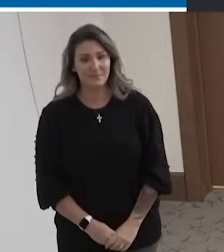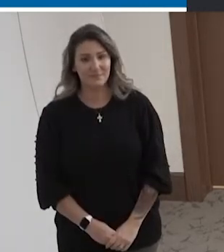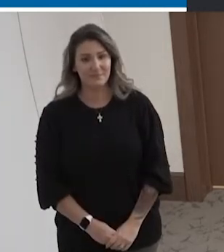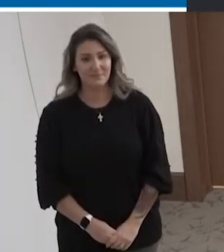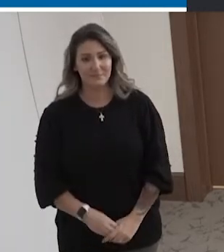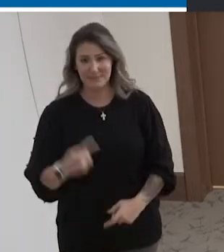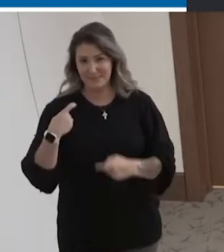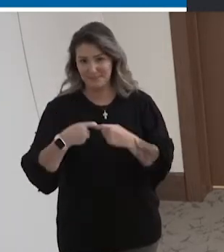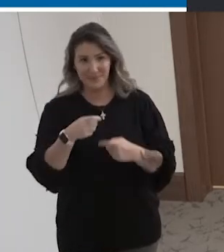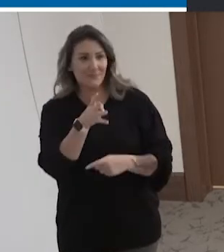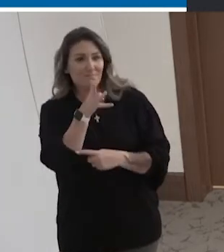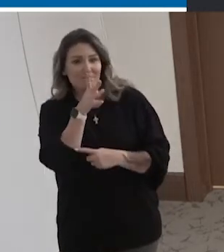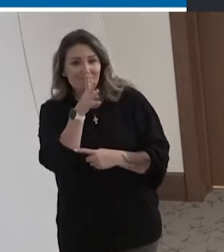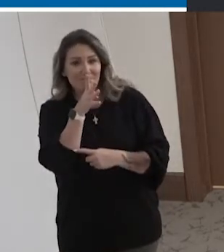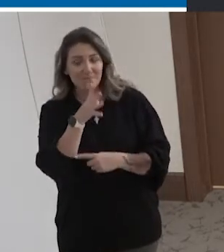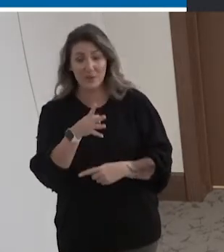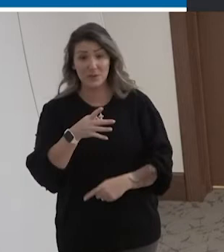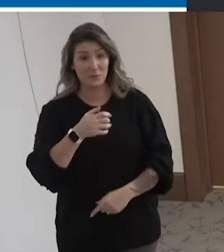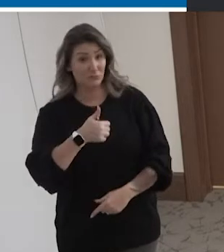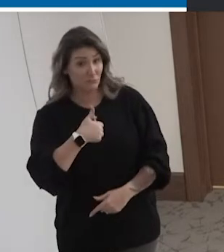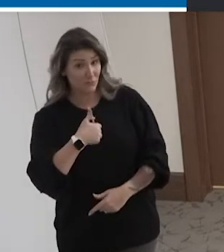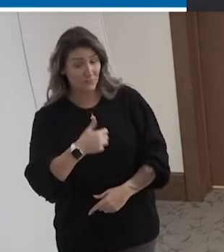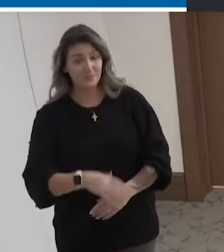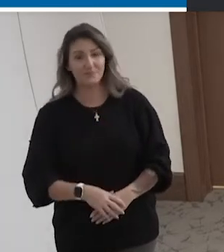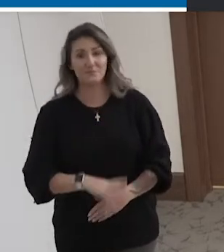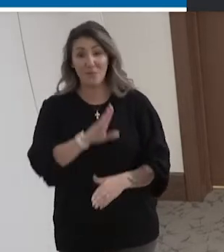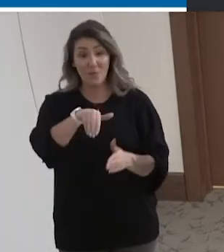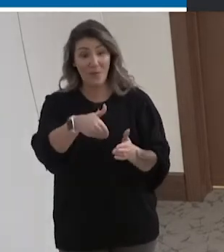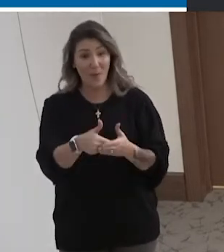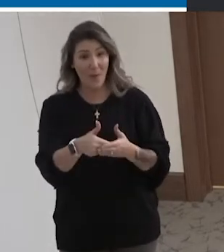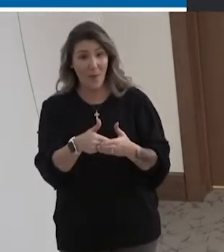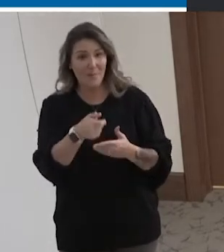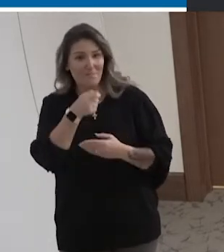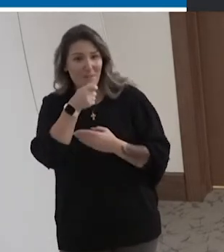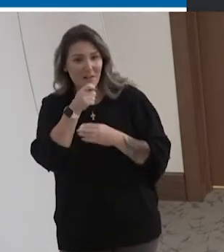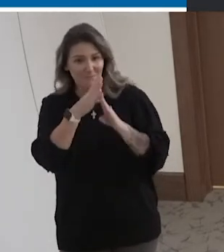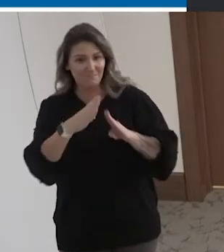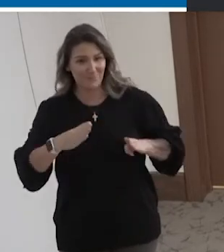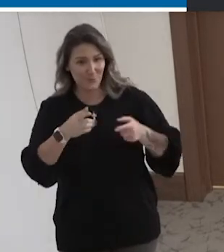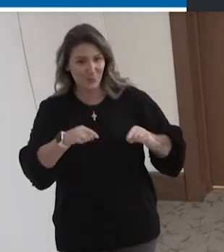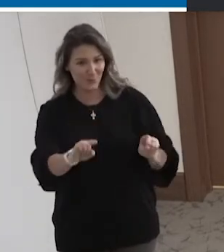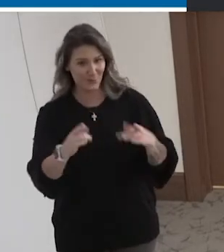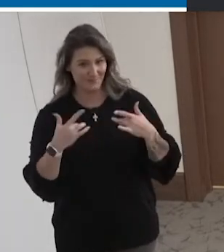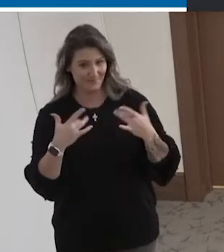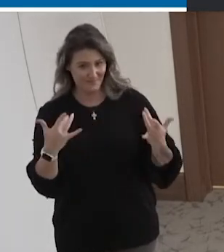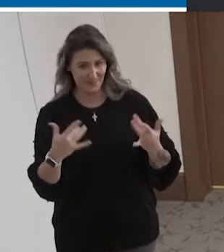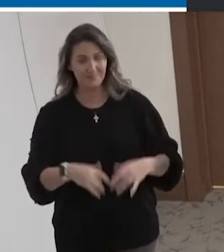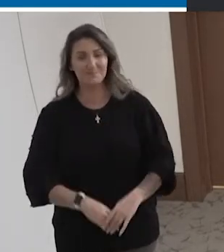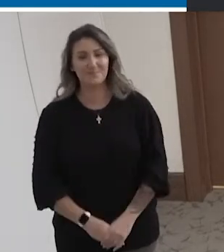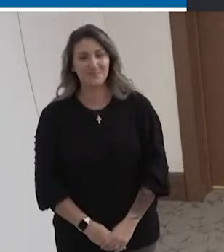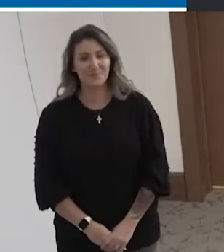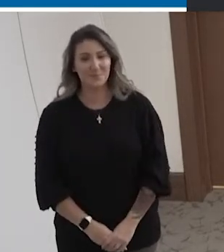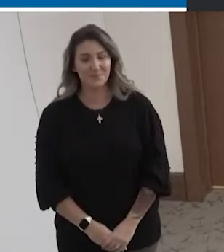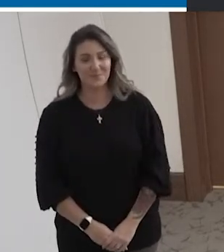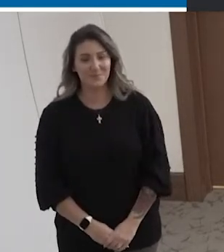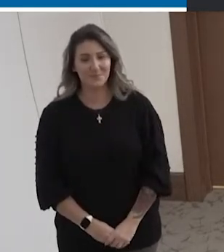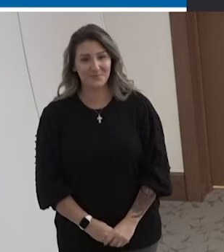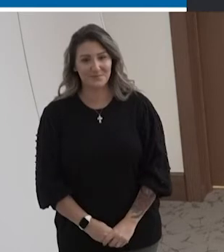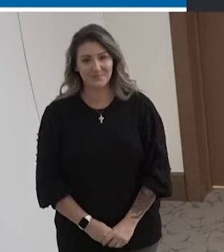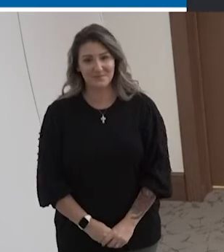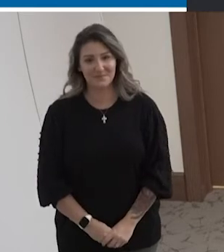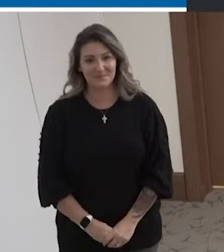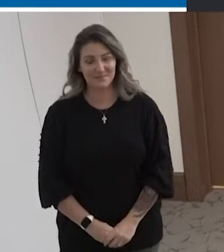I'm sorry? All microphones are going to be muted during this event. Todos los micrófonos van a